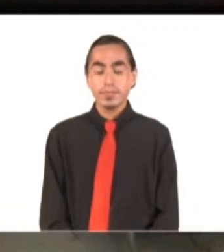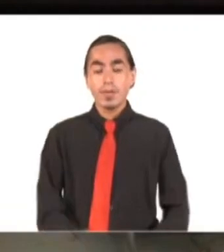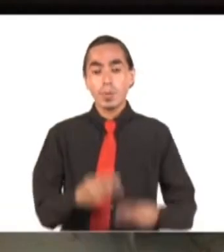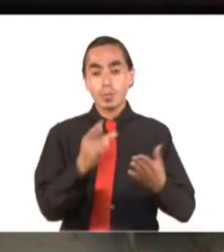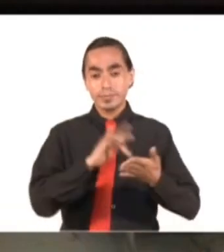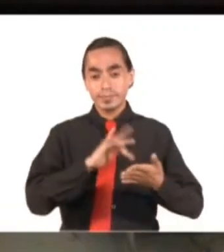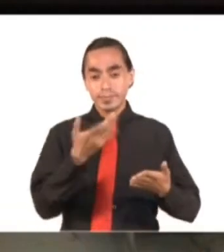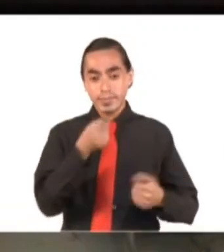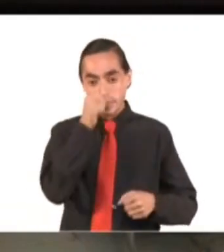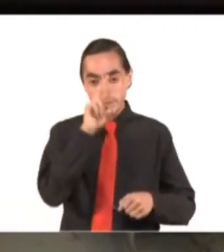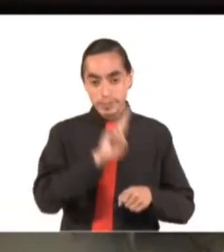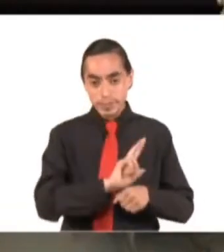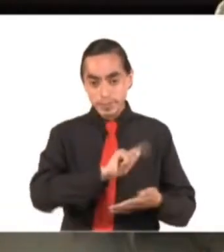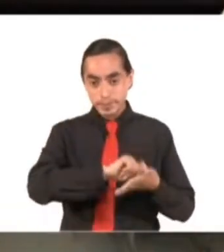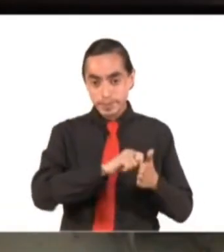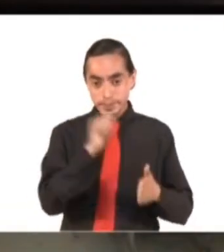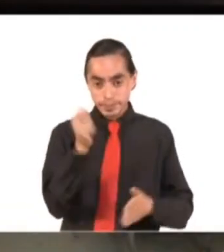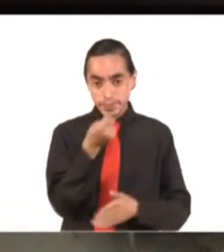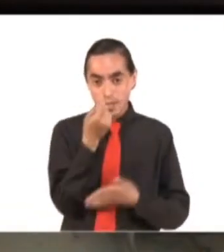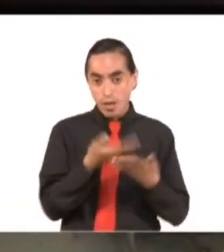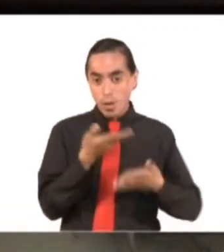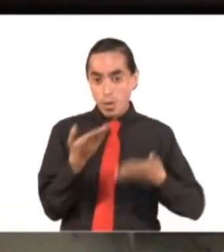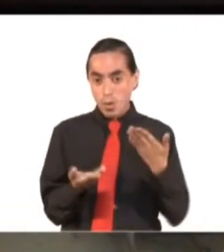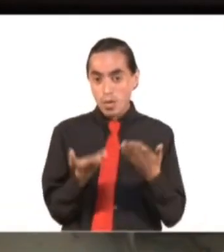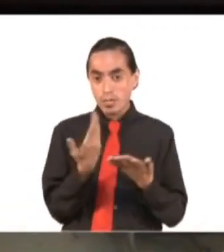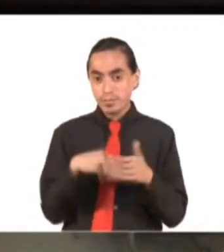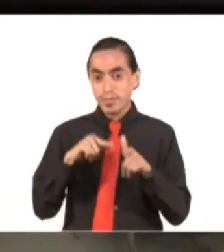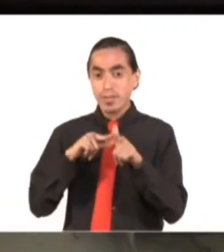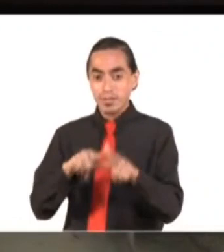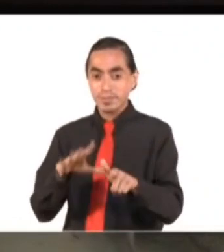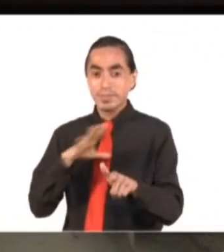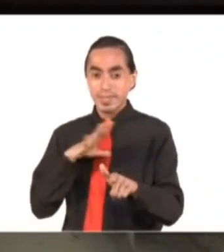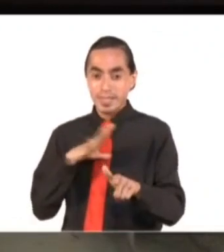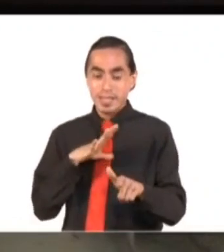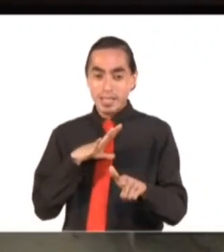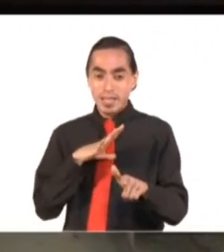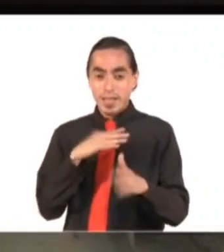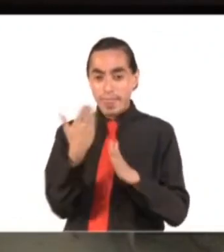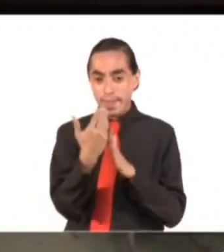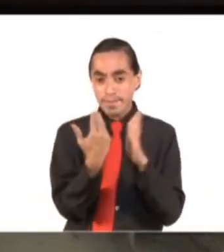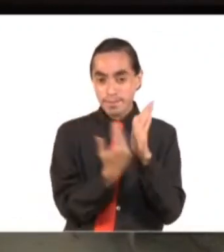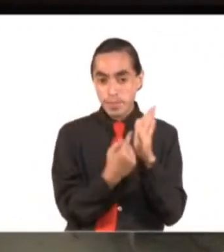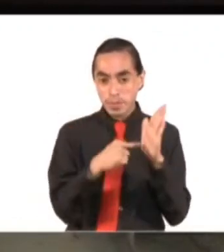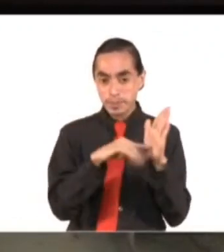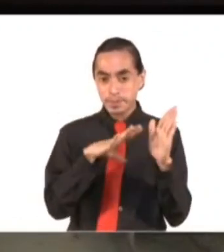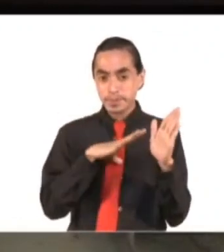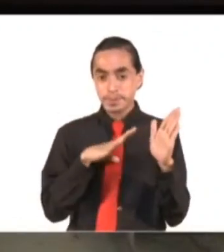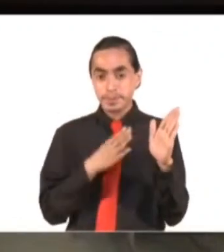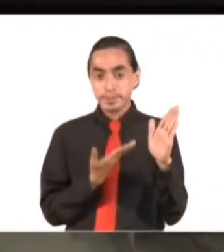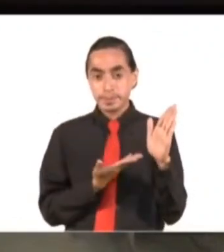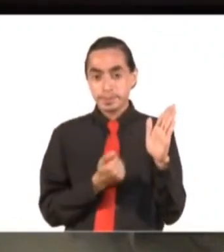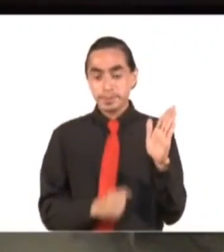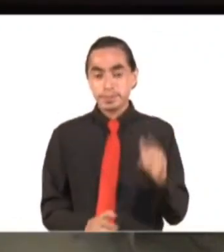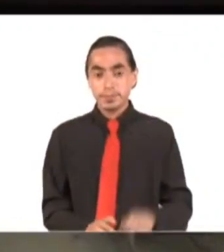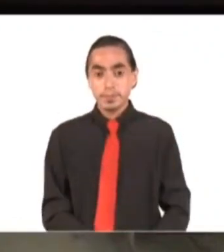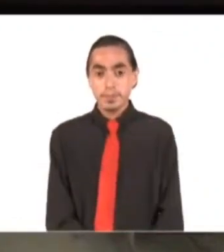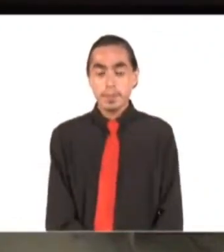Muchas gracias, secretaria técnica. Les pido continuar con el desahogo de la sesión y dar paso al siguiente punto del orden del día.